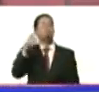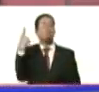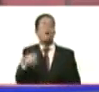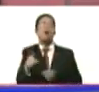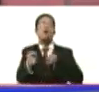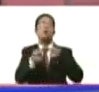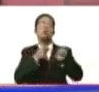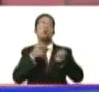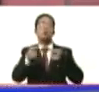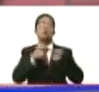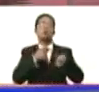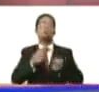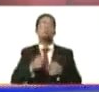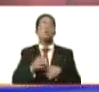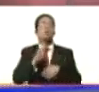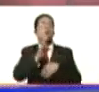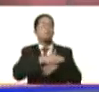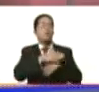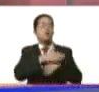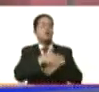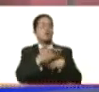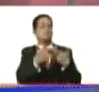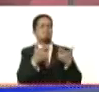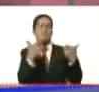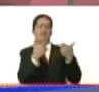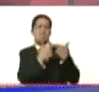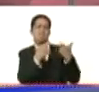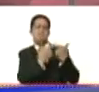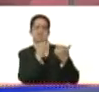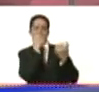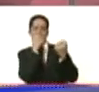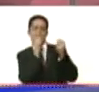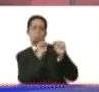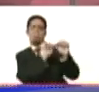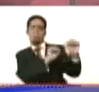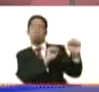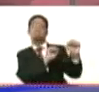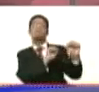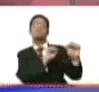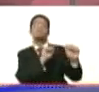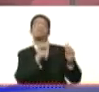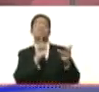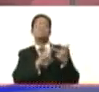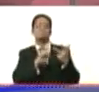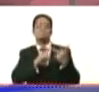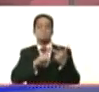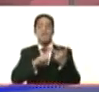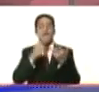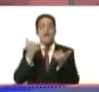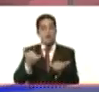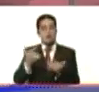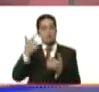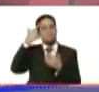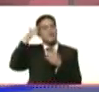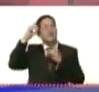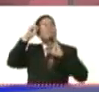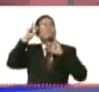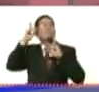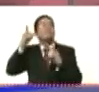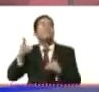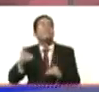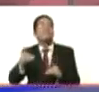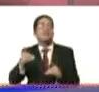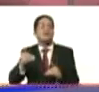Al desconocer los enemigos de la patria el concepto de dignidad, se niegan a